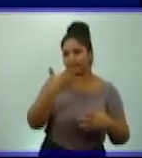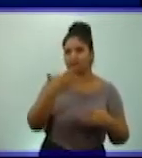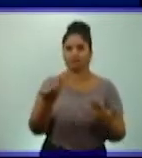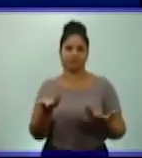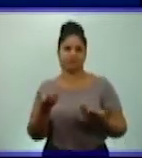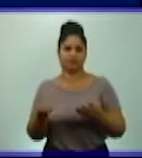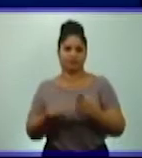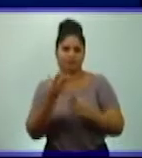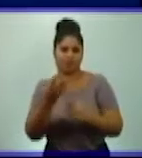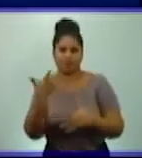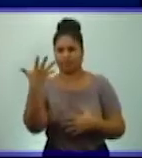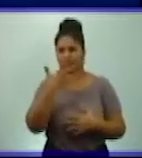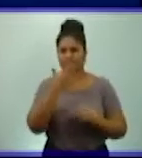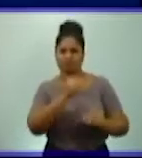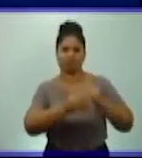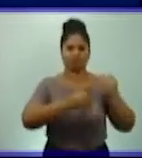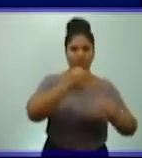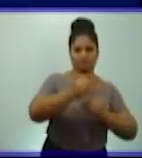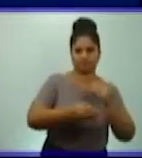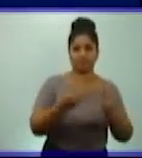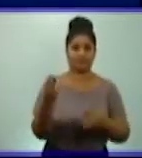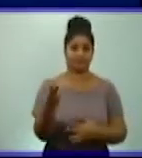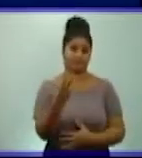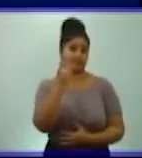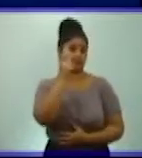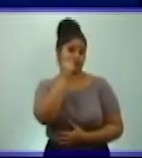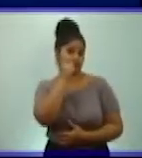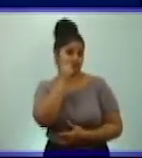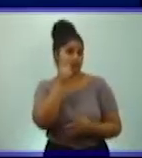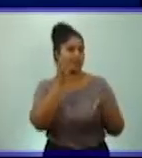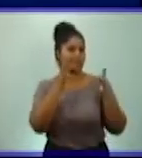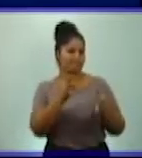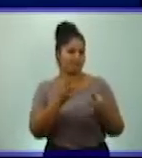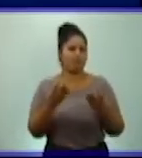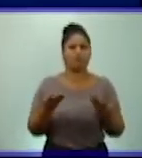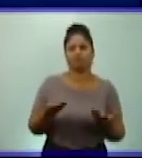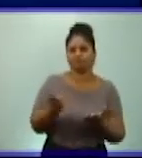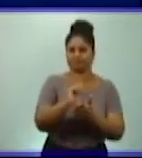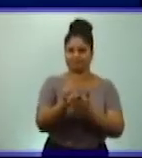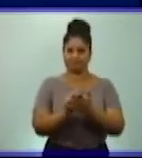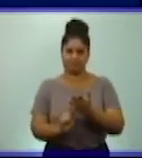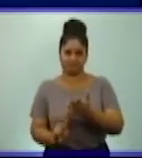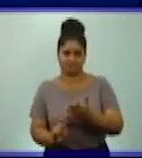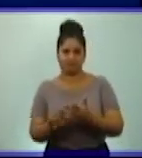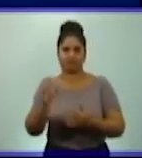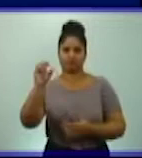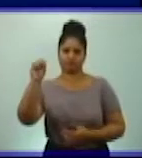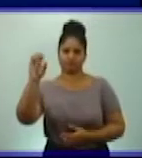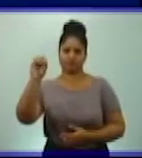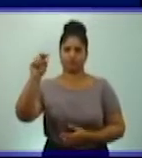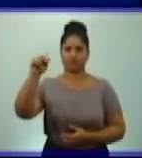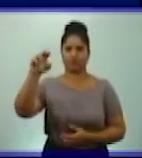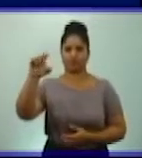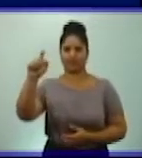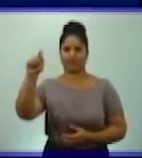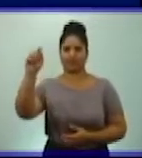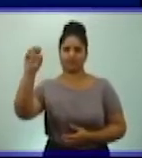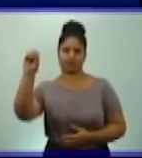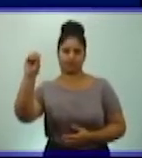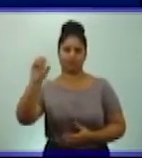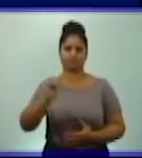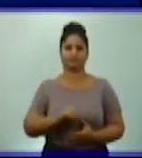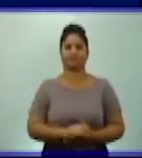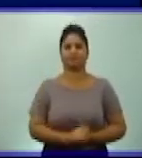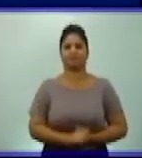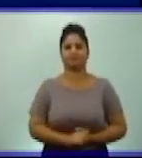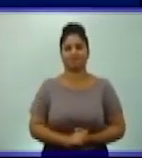italiano, Dante, Petrarca y Boccaccio, sus primeros sonetos de amor dedicados a esos ídolos de mujeres que ellos